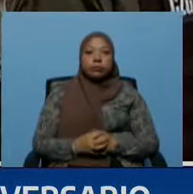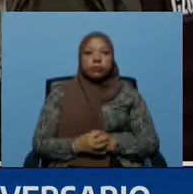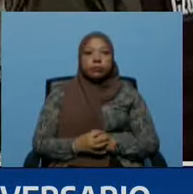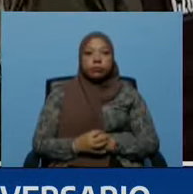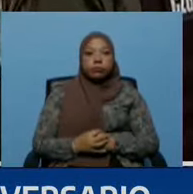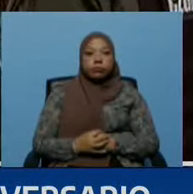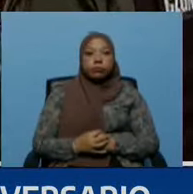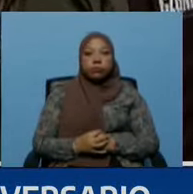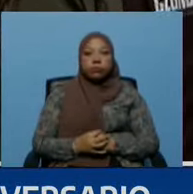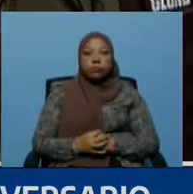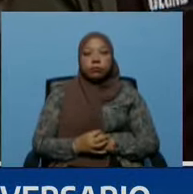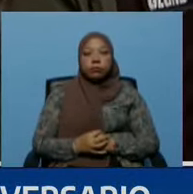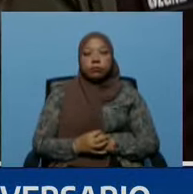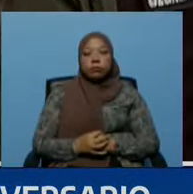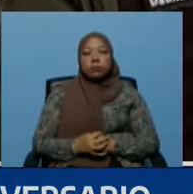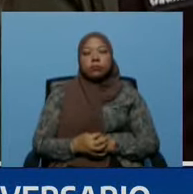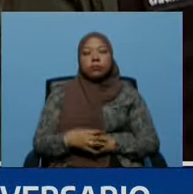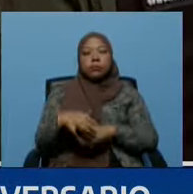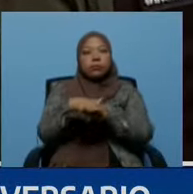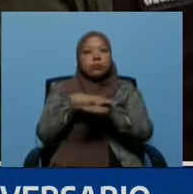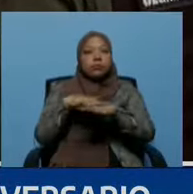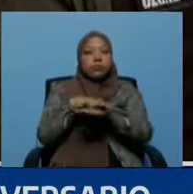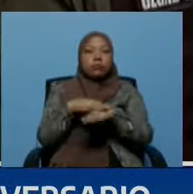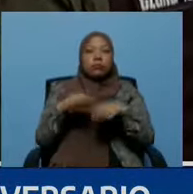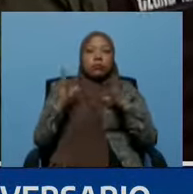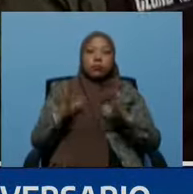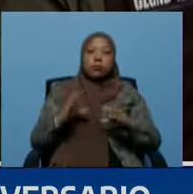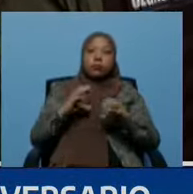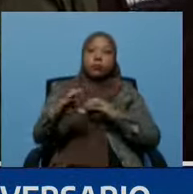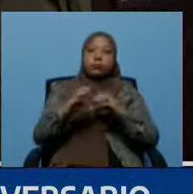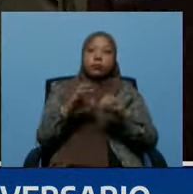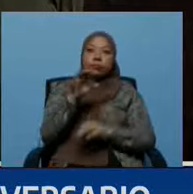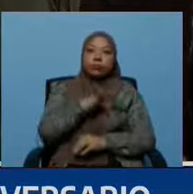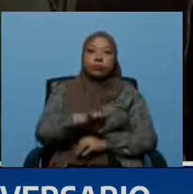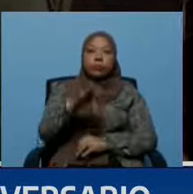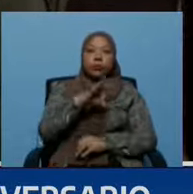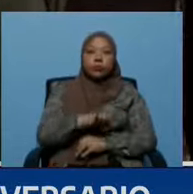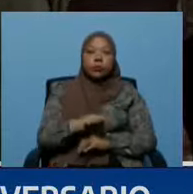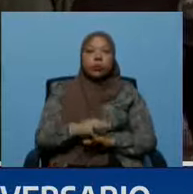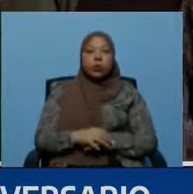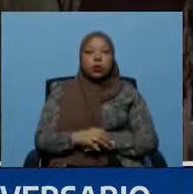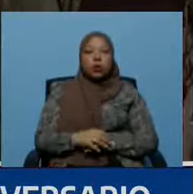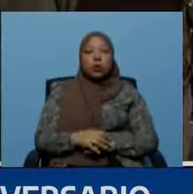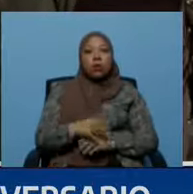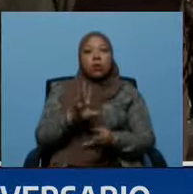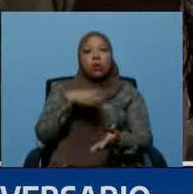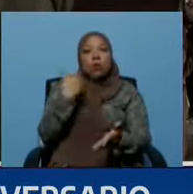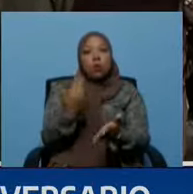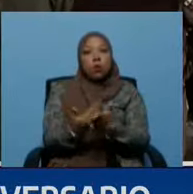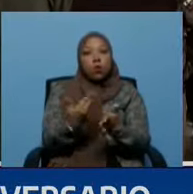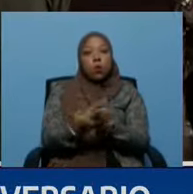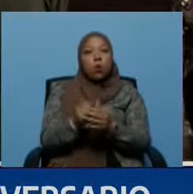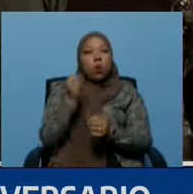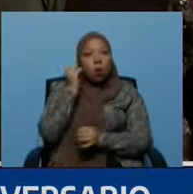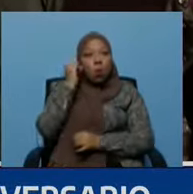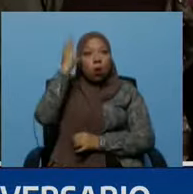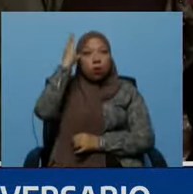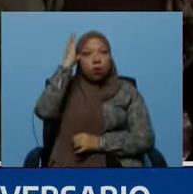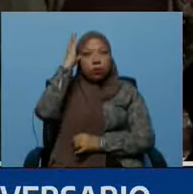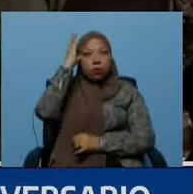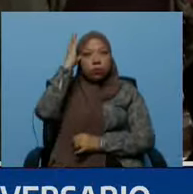y le digo al ministro Ñañez y a los comunicadores sociales, que esos testimonios deben ser conocidos.